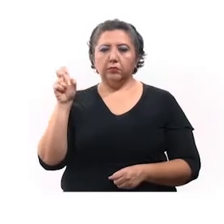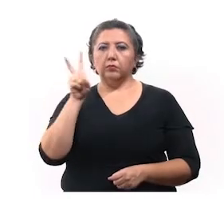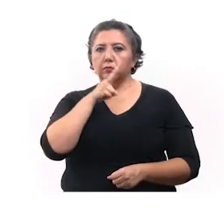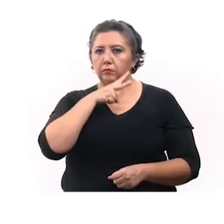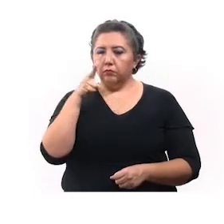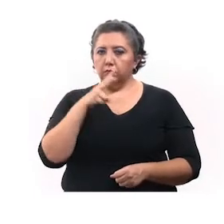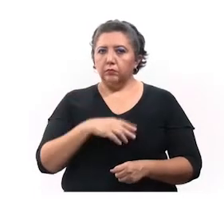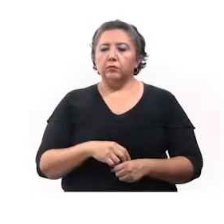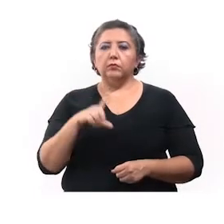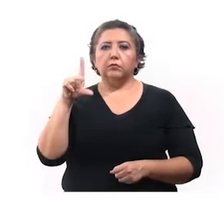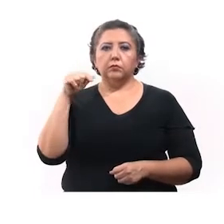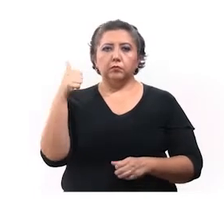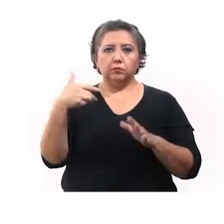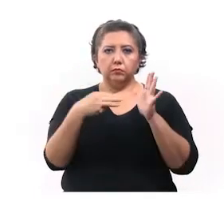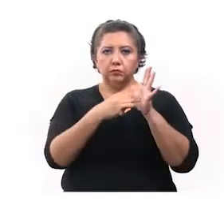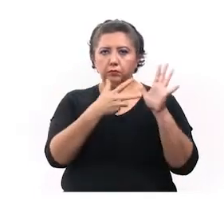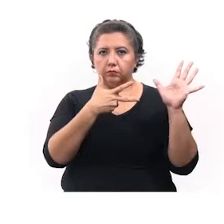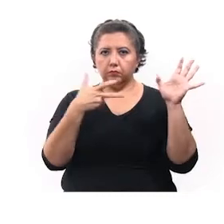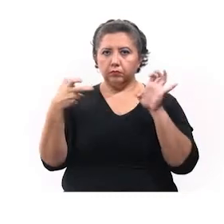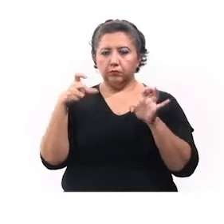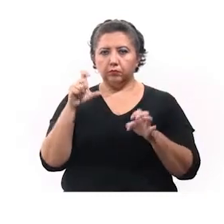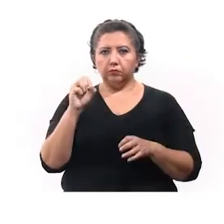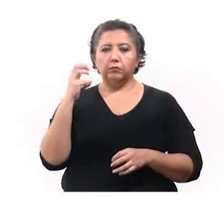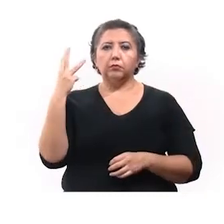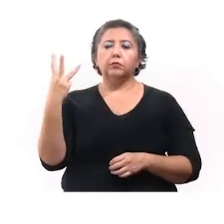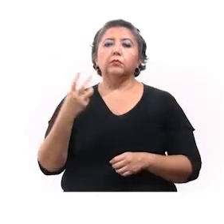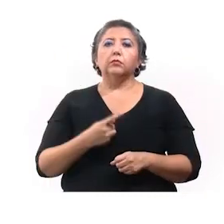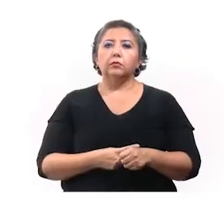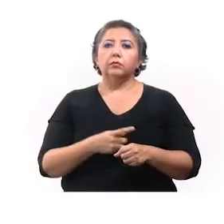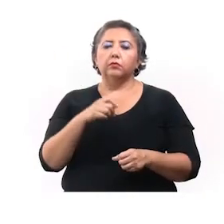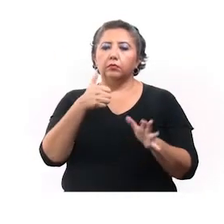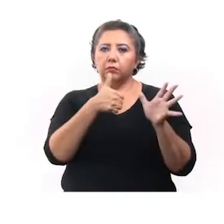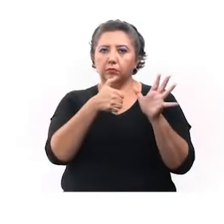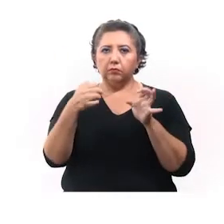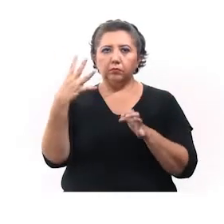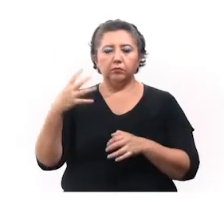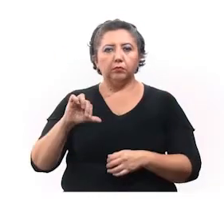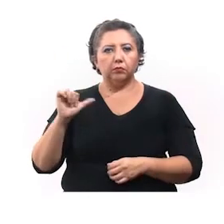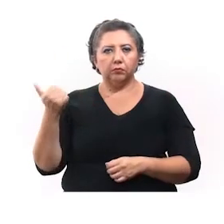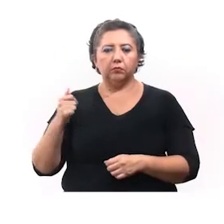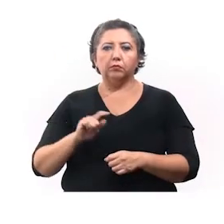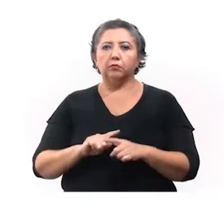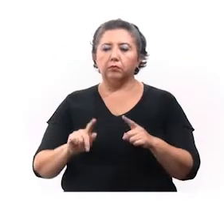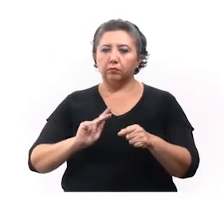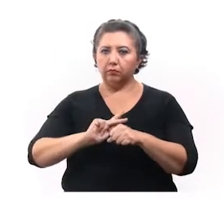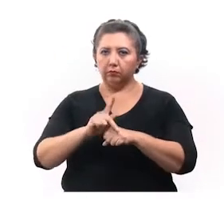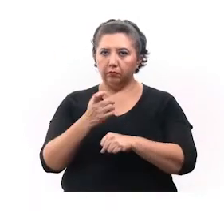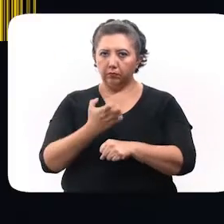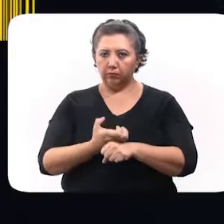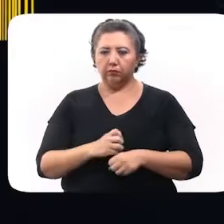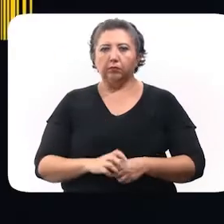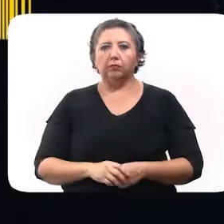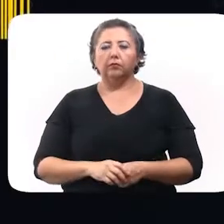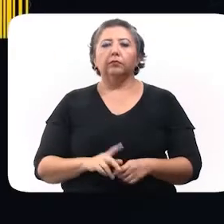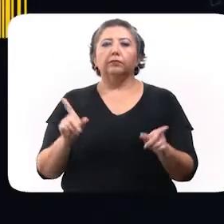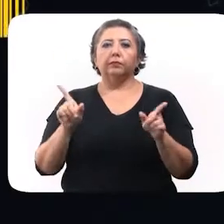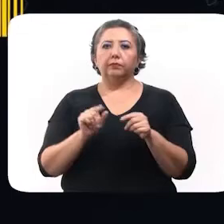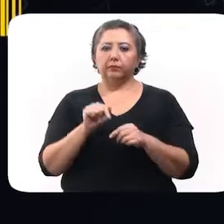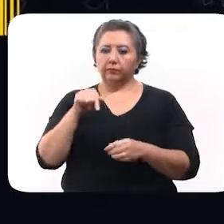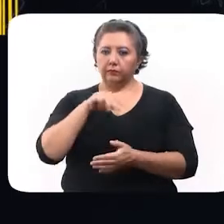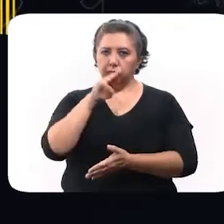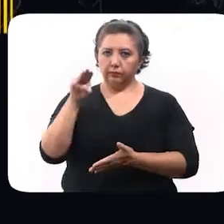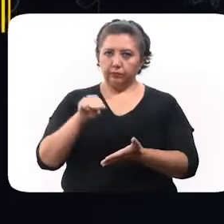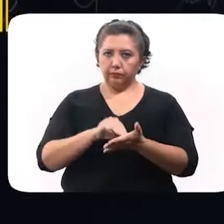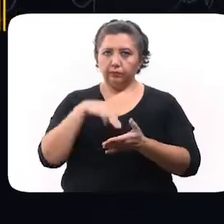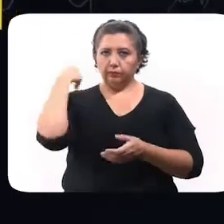Valladolid. De los 76.823 casos positivos, 604 son de otro país u otro estado. Específicamente en